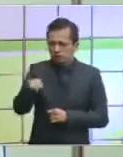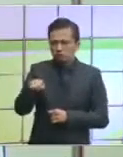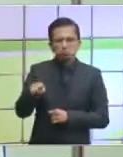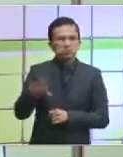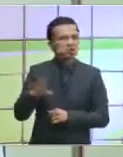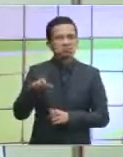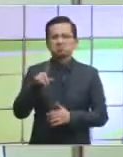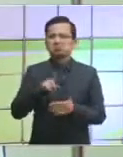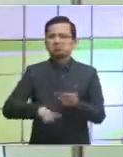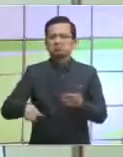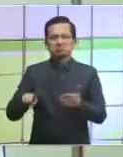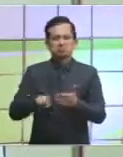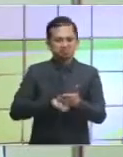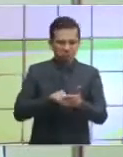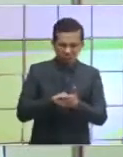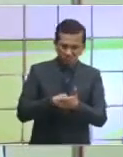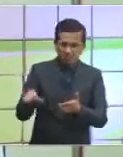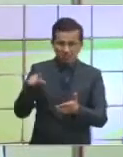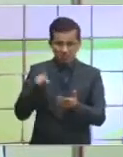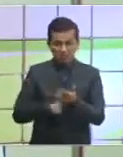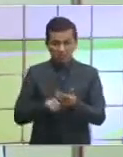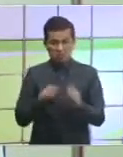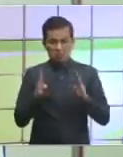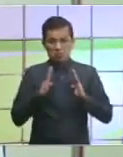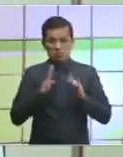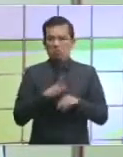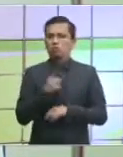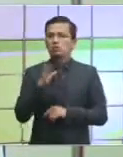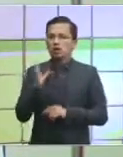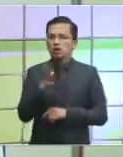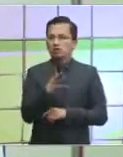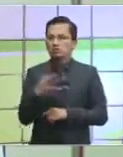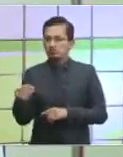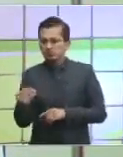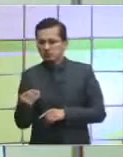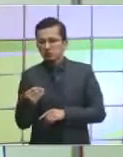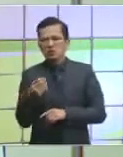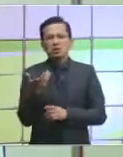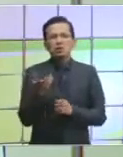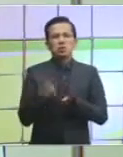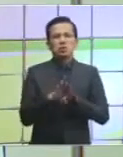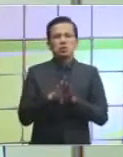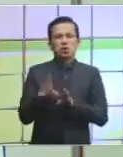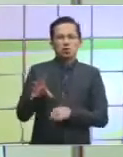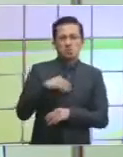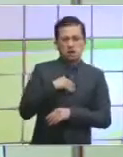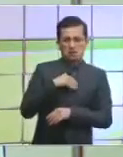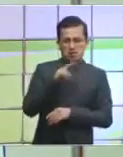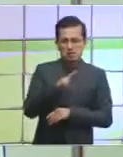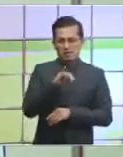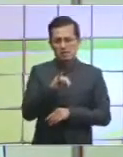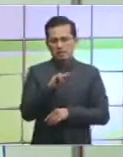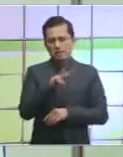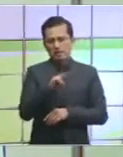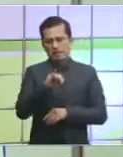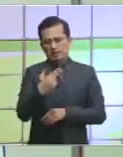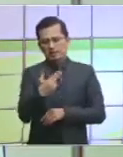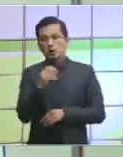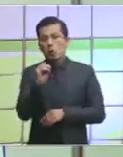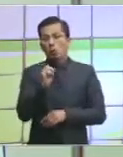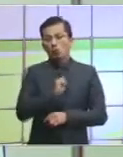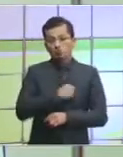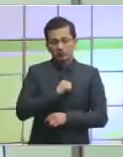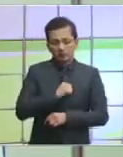de baja de las fuerzas armadas porque porque habían contraído no se sabía si era vih o era si entonces la